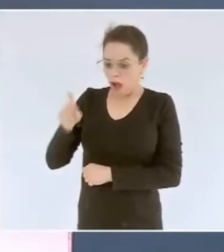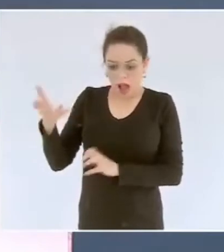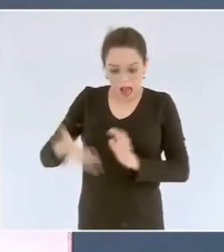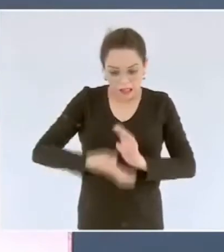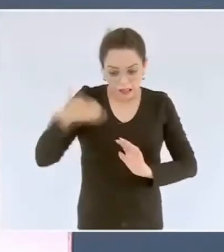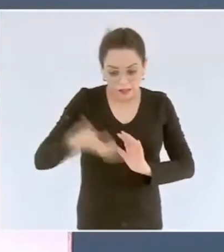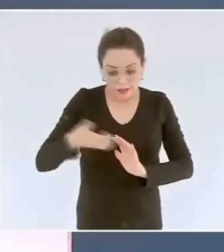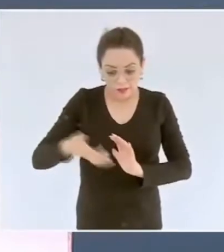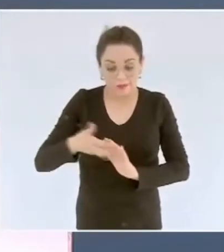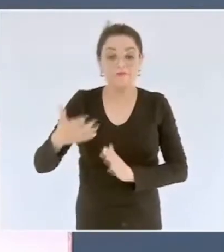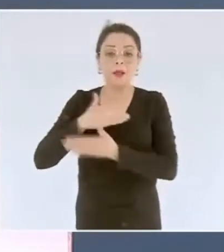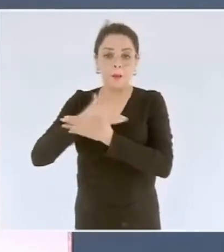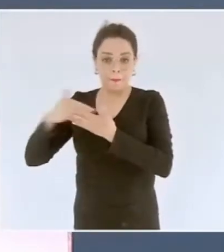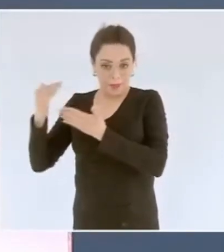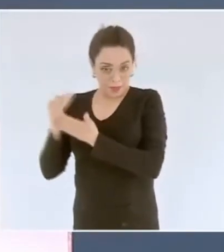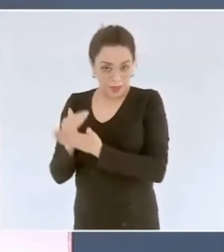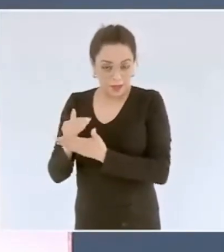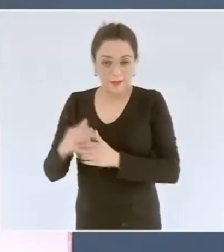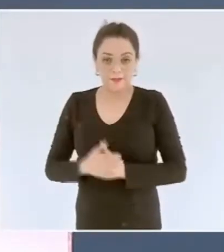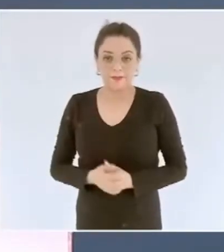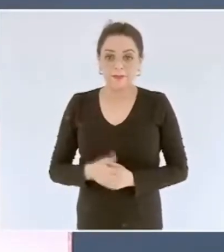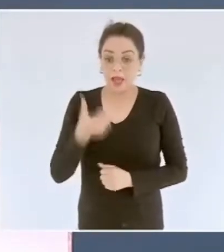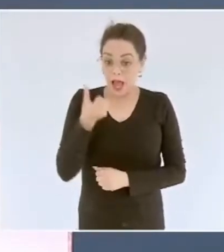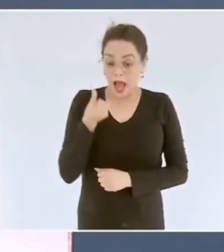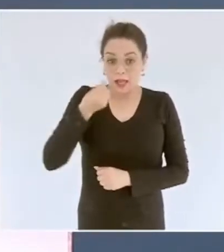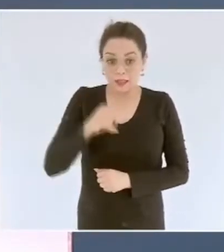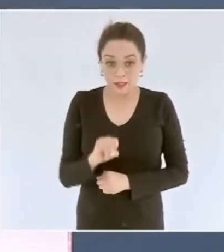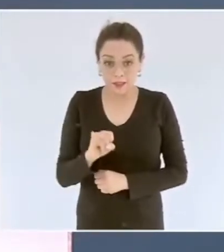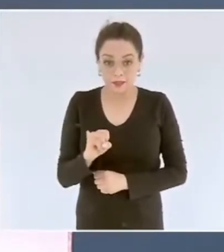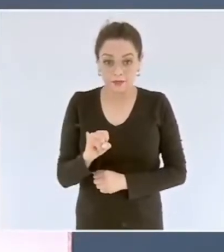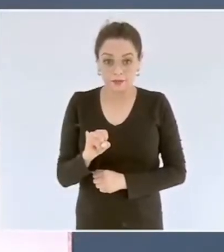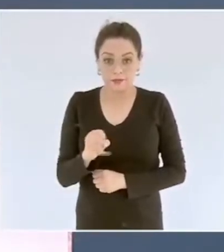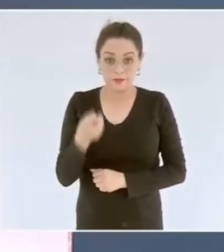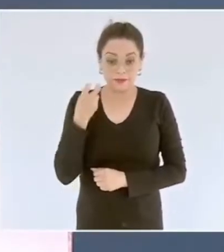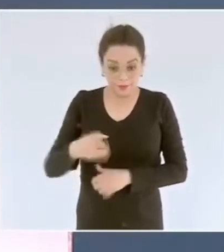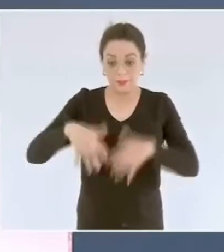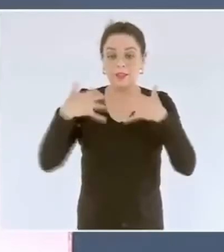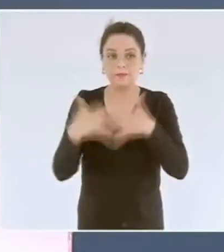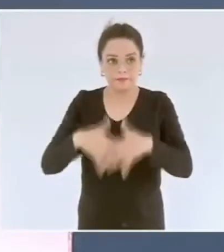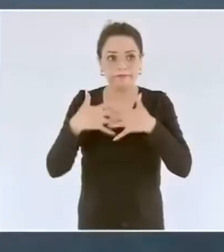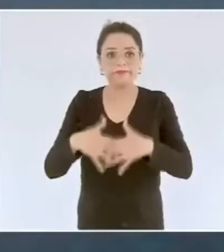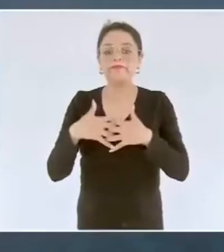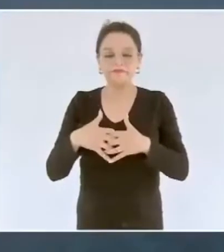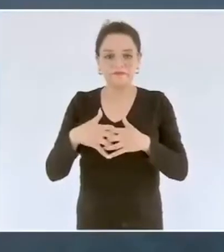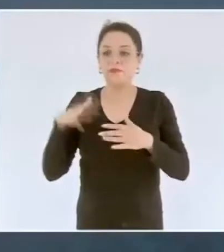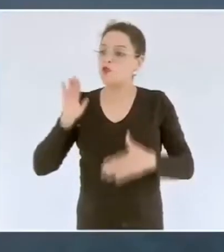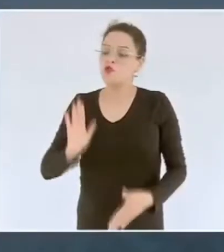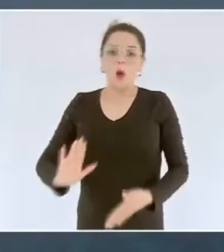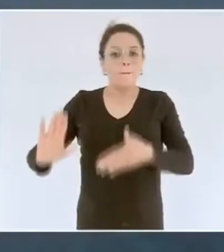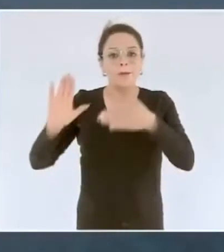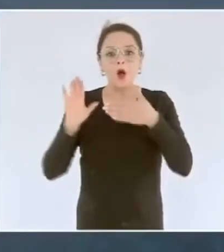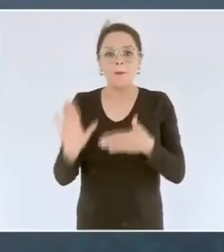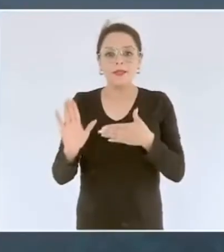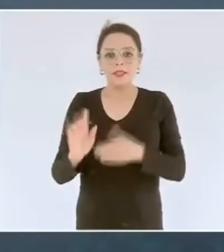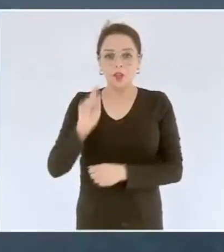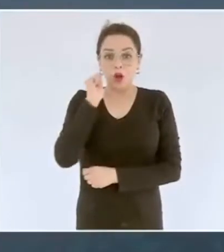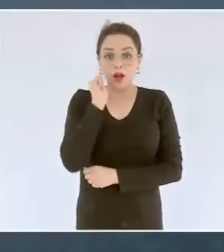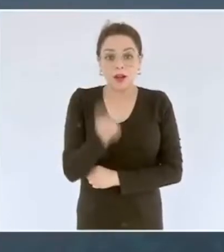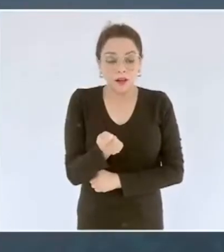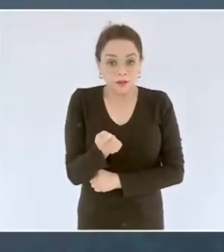requirió el país. Aquí aprovecho para agradecer a la secretaria de Energía, Rocío Nale